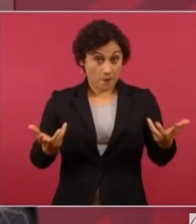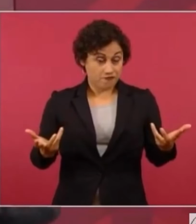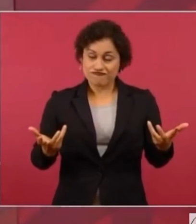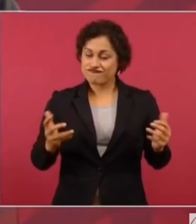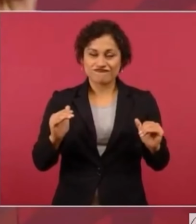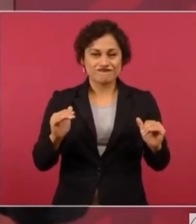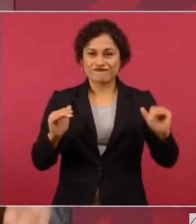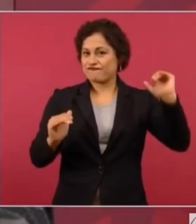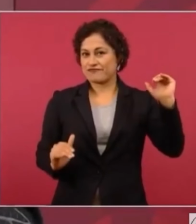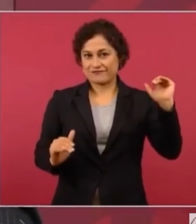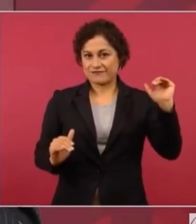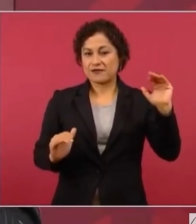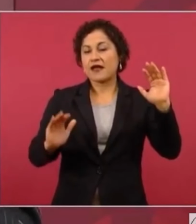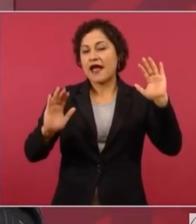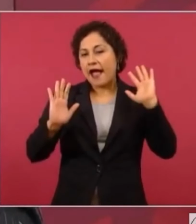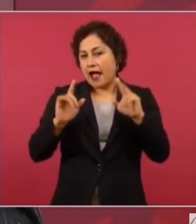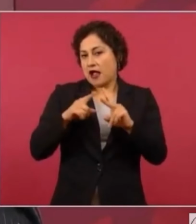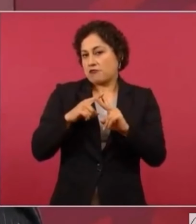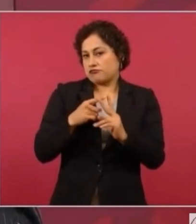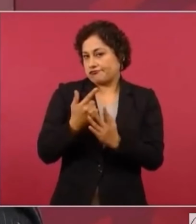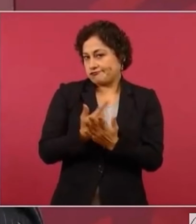Eso es lo cuantitativo.